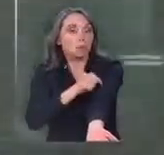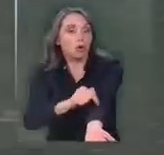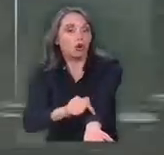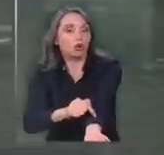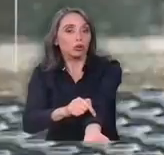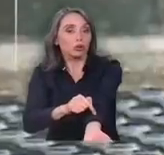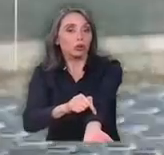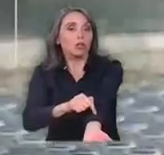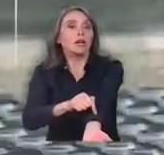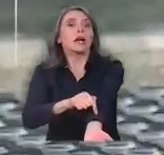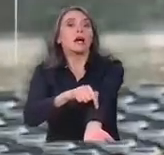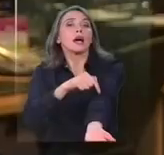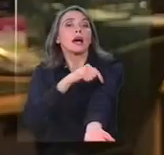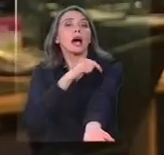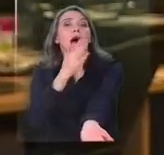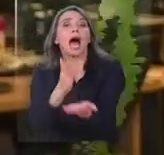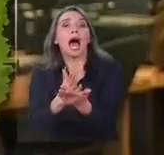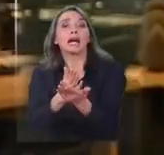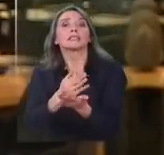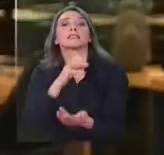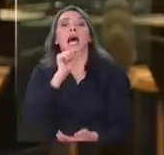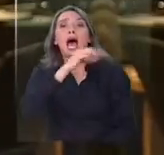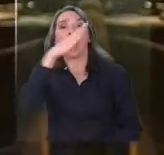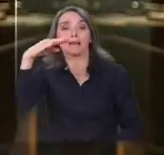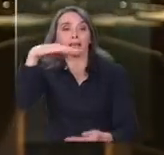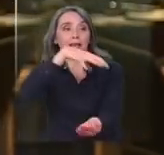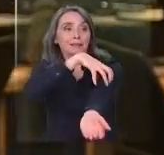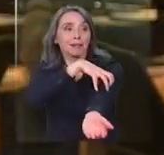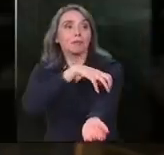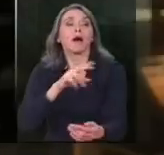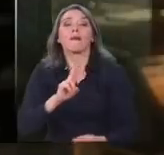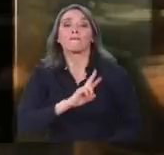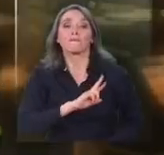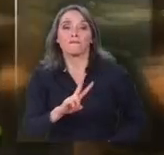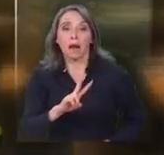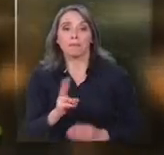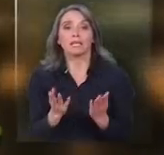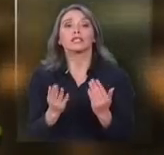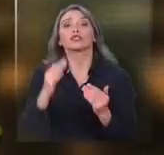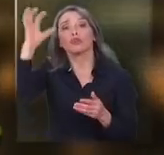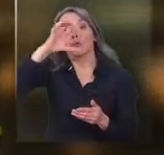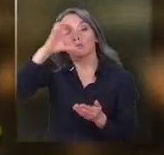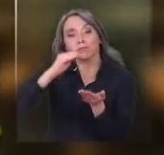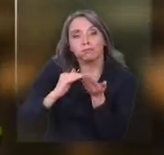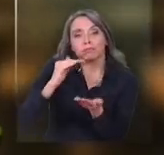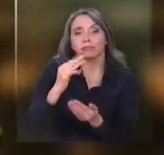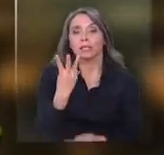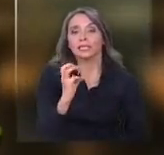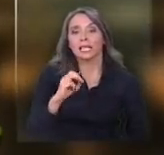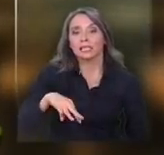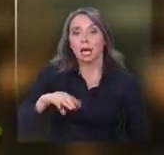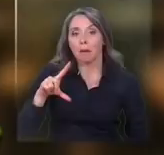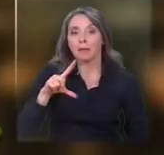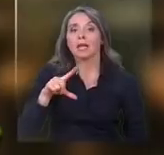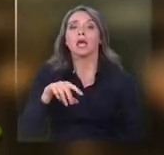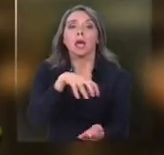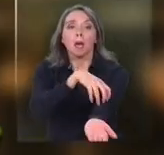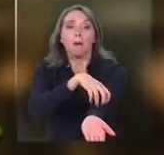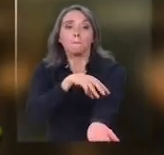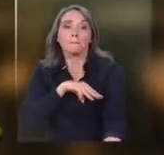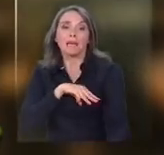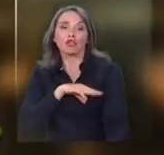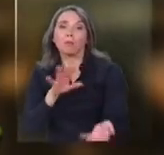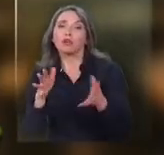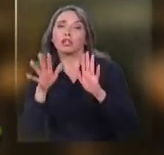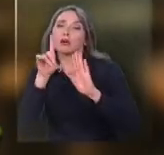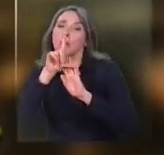de la región de Atacama. En la región de Valparaíso vamos a estar esperando cerca de 30 milímetros de precipitaciones. En la región metropolitana es un poquito menos.